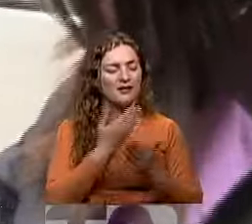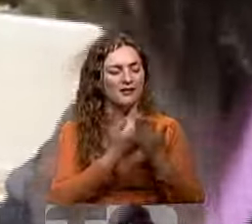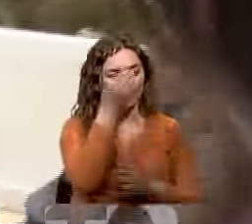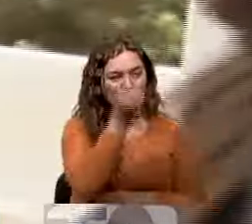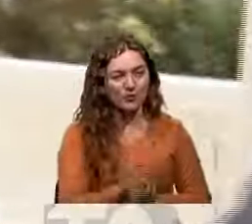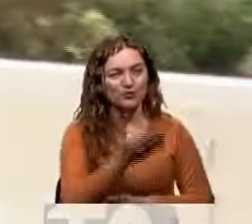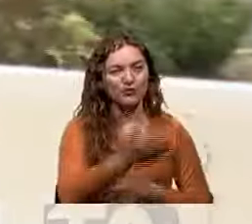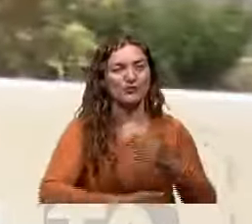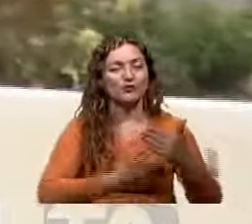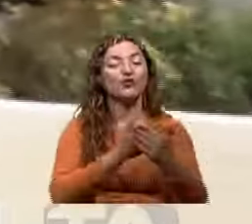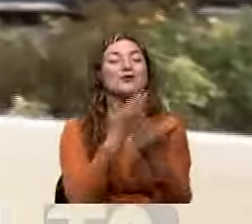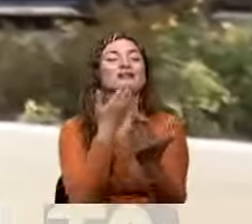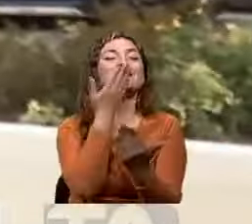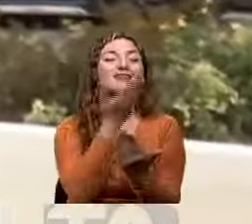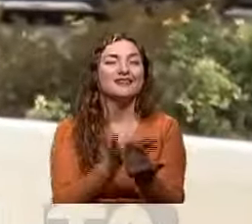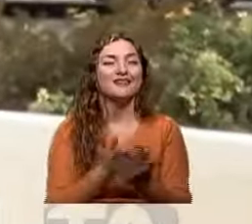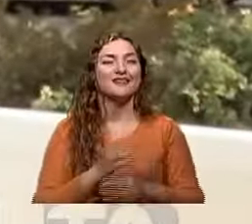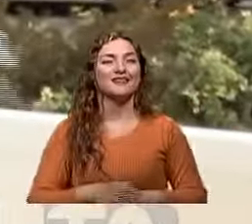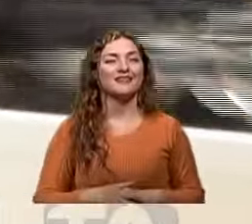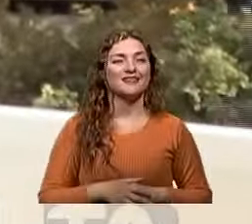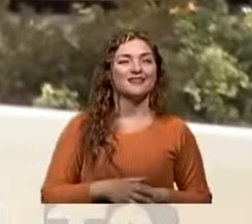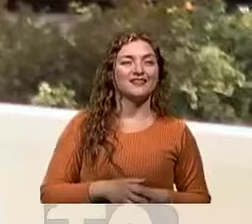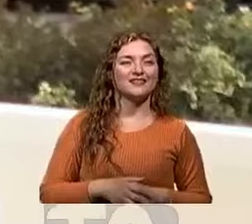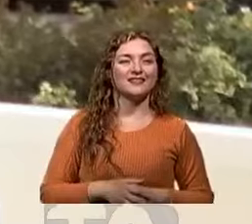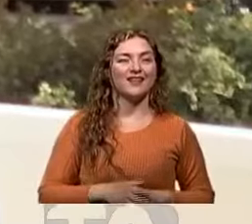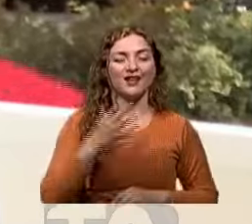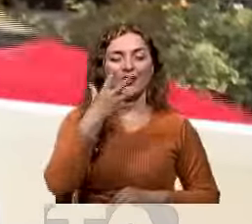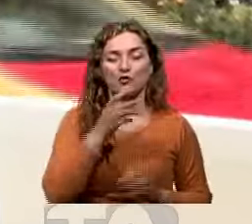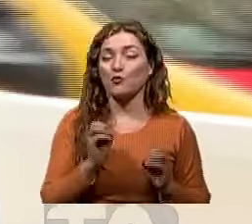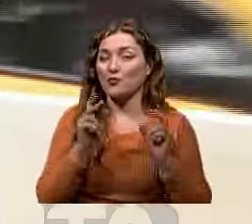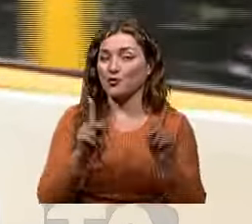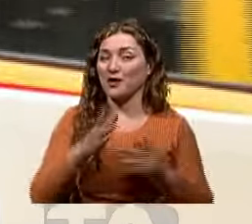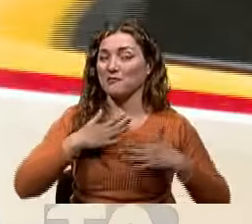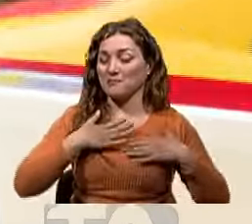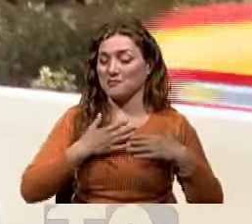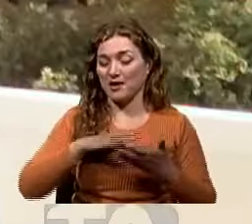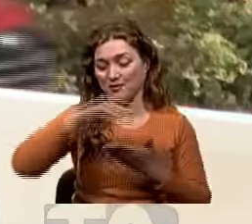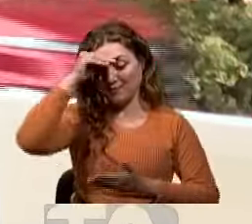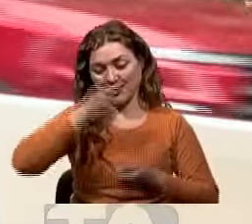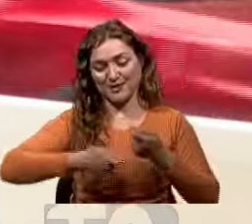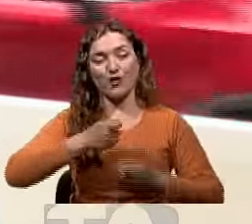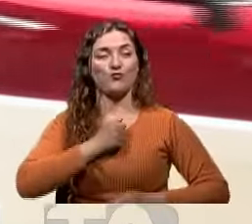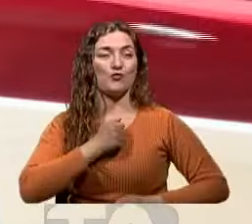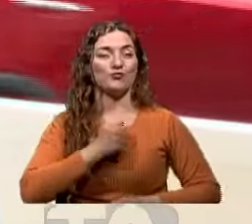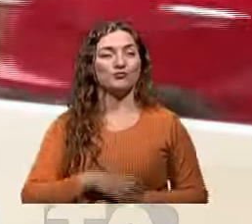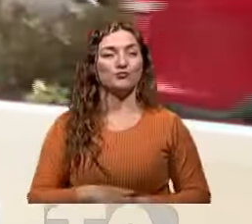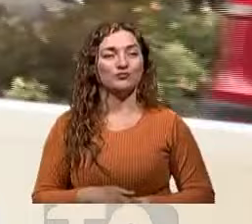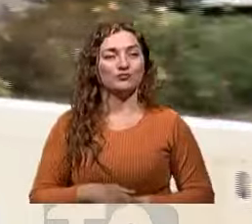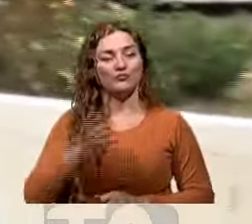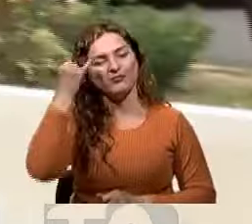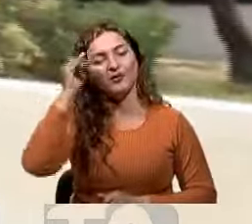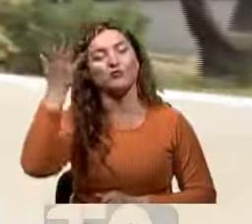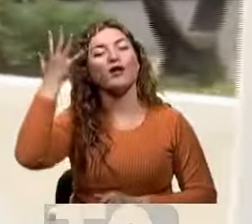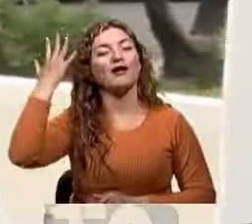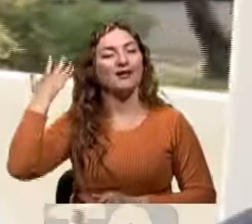todos. Les agradezco muchísimo porque realmente sí es una linda oportunidad para impulsar este tipo de cosas, sí. Bueno, esta idea nació hace